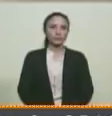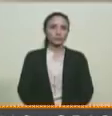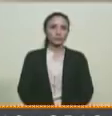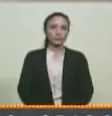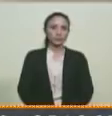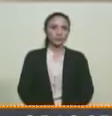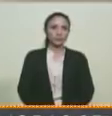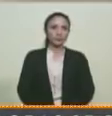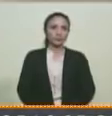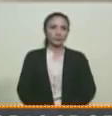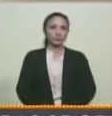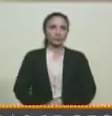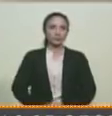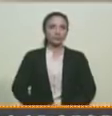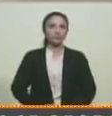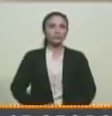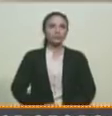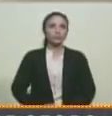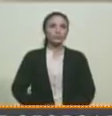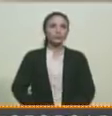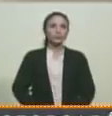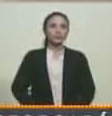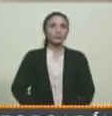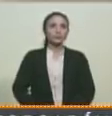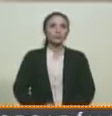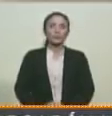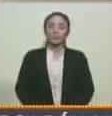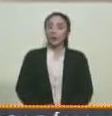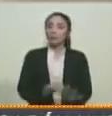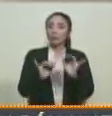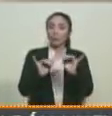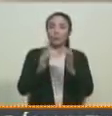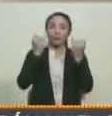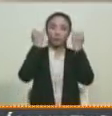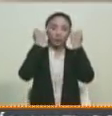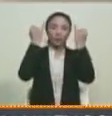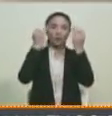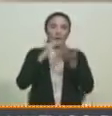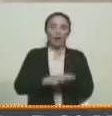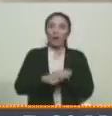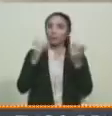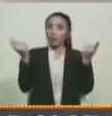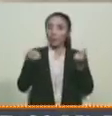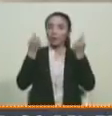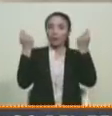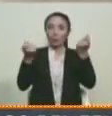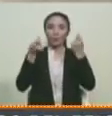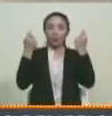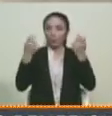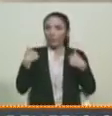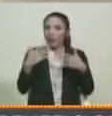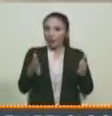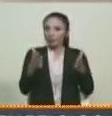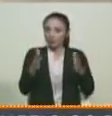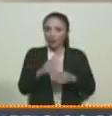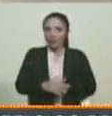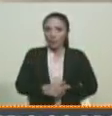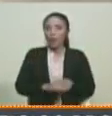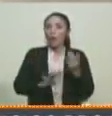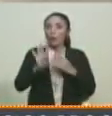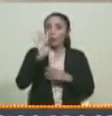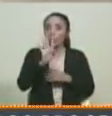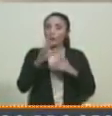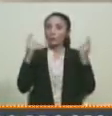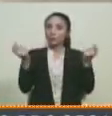que el gran polo asumiera con la misma fuerza y vitalidad que asumió las campañas electorales victoriosas, cuatro